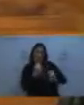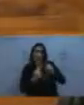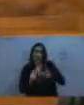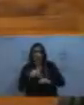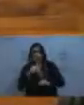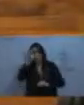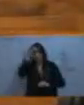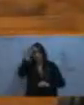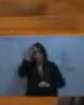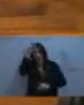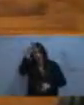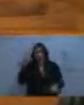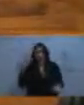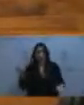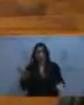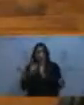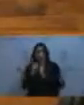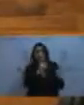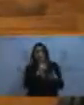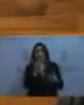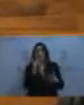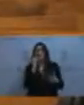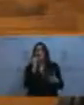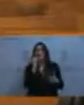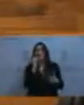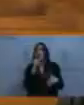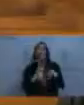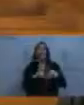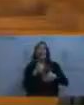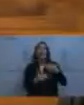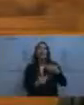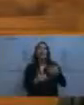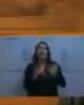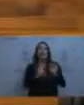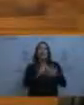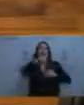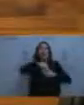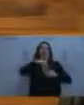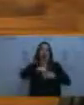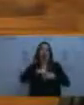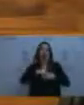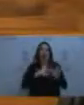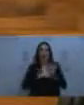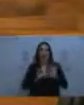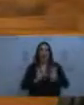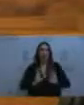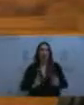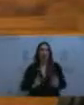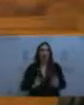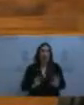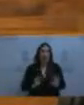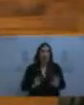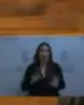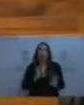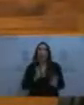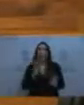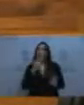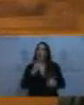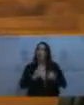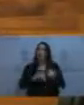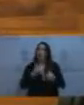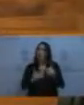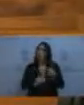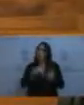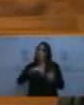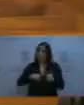de ver procesos de selección interno, como toda explicación, ¿no? o clamorosos procesos que trajimos a